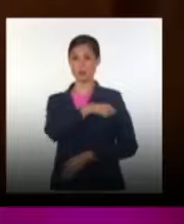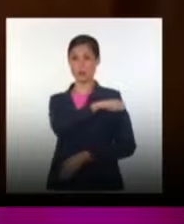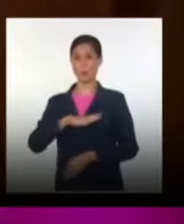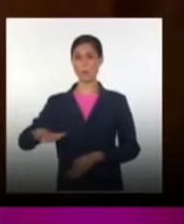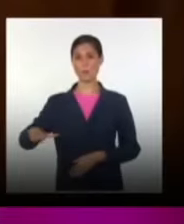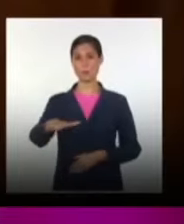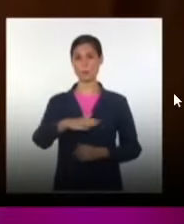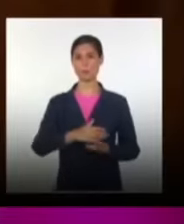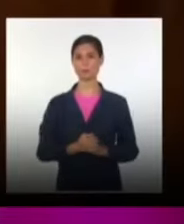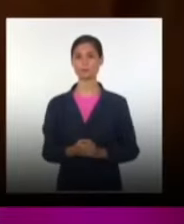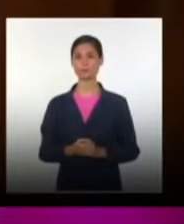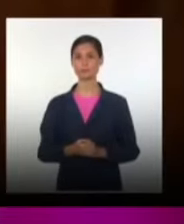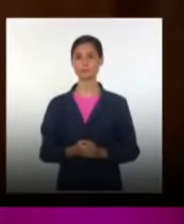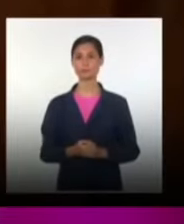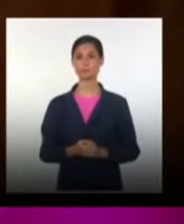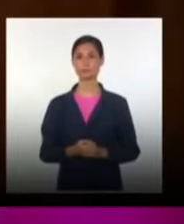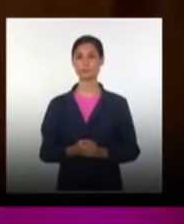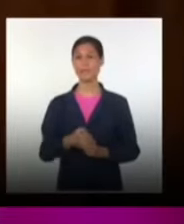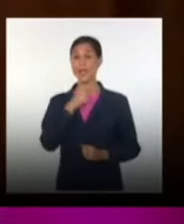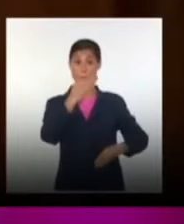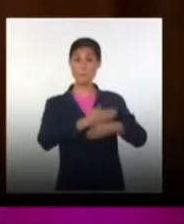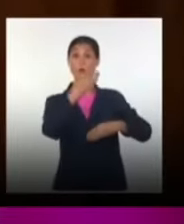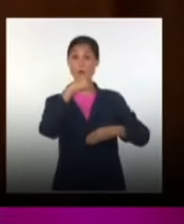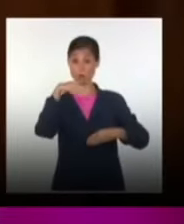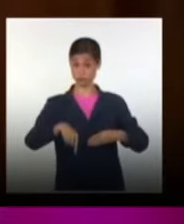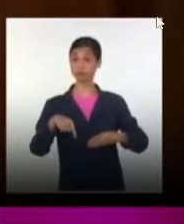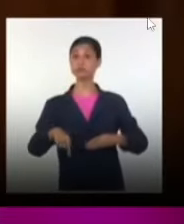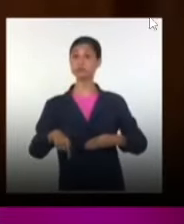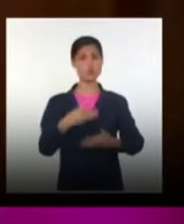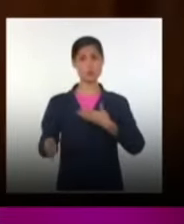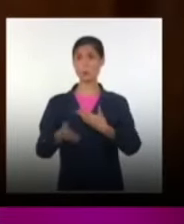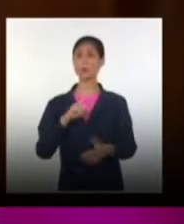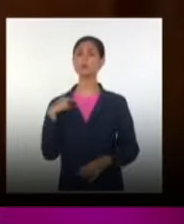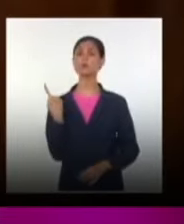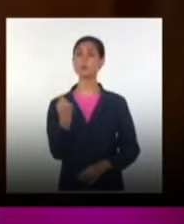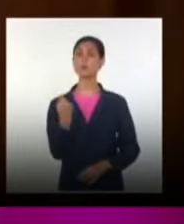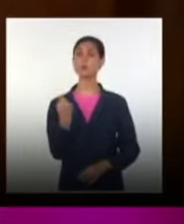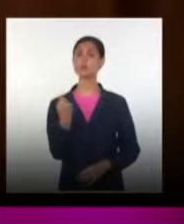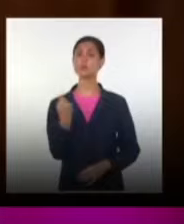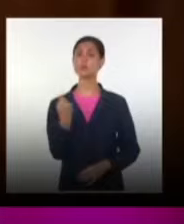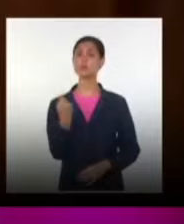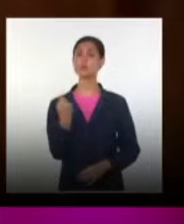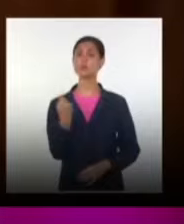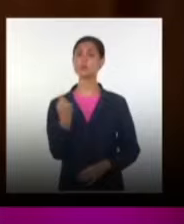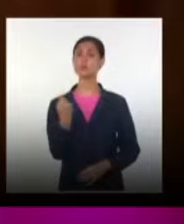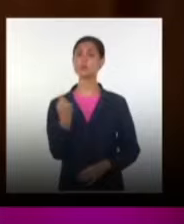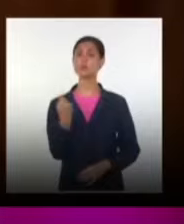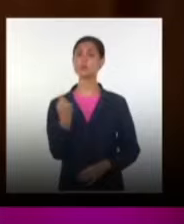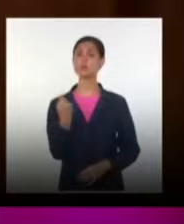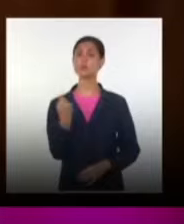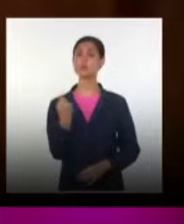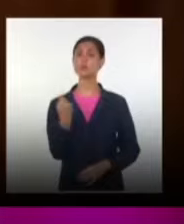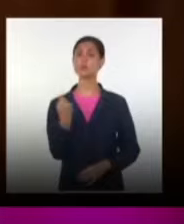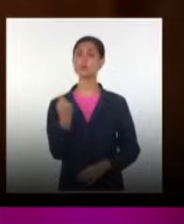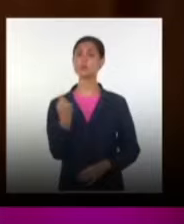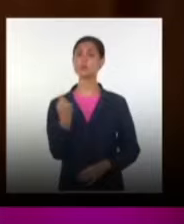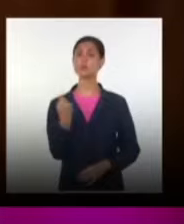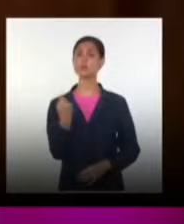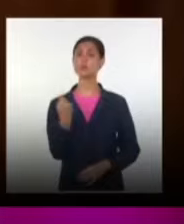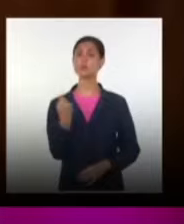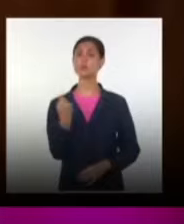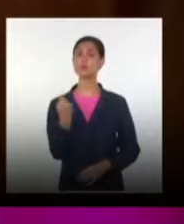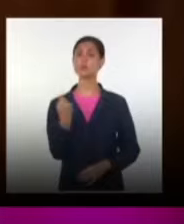El bloqueo recrudecido Un en estos bloqueo, carajo. tiempos tampoco lo logrará. El pueblo cubano. Pero el bloqueo es el que tiene preso a la gente por pensar diferente.